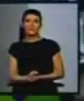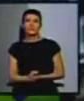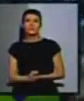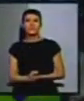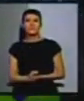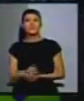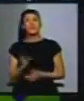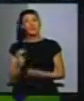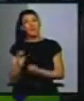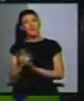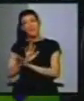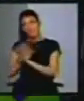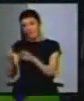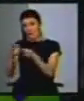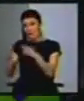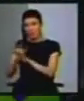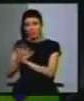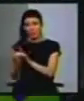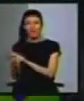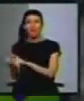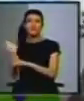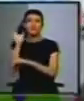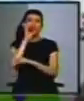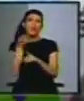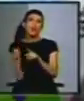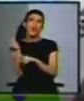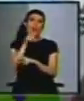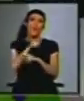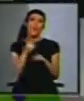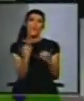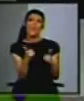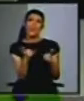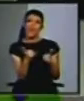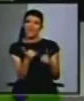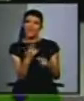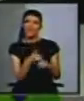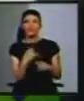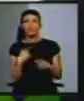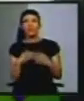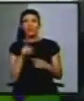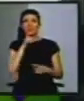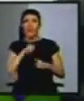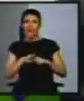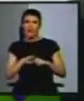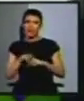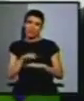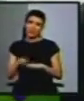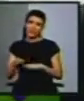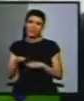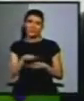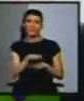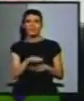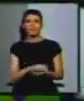Tacna. Dejamos esta galería y nos vamos en búsqueda de juguetes. Para eso hay que tomar un taxi.